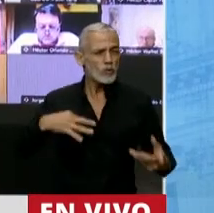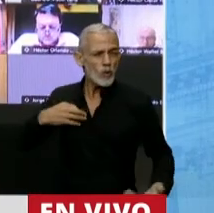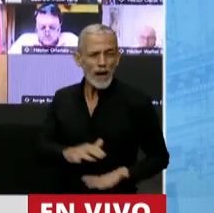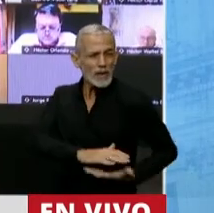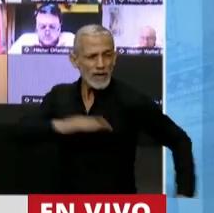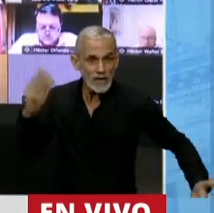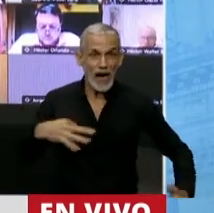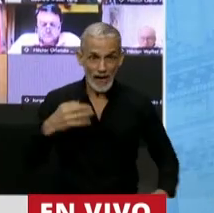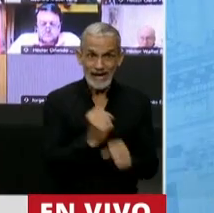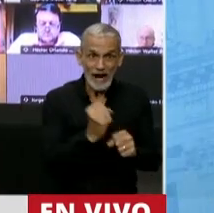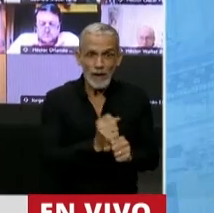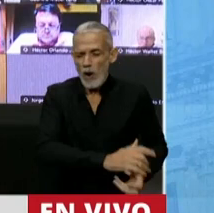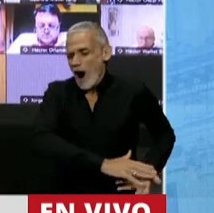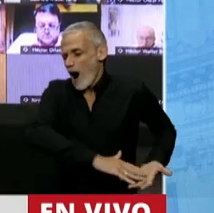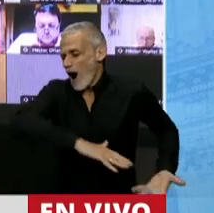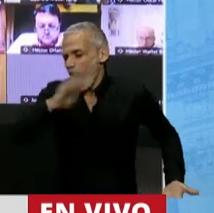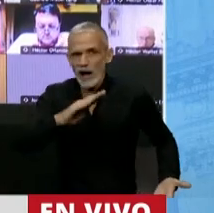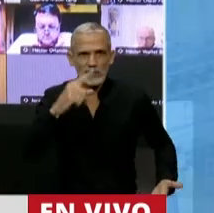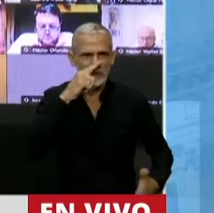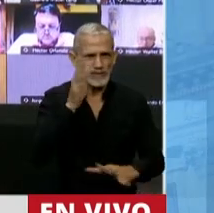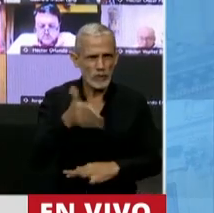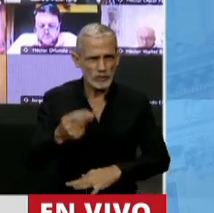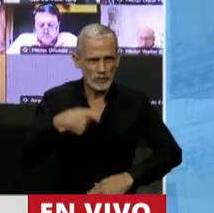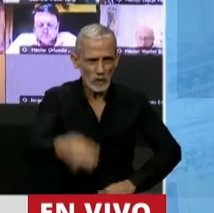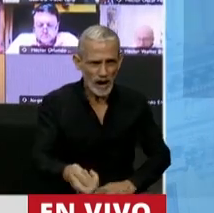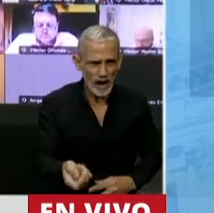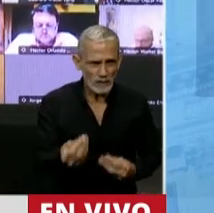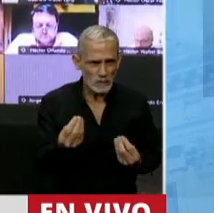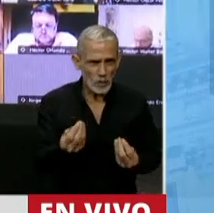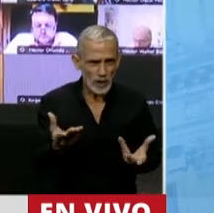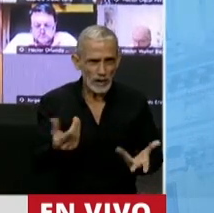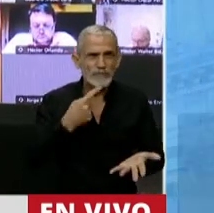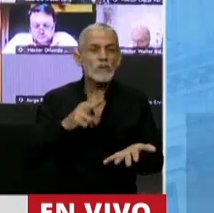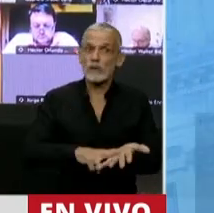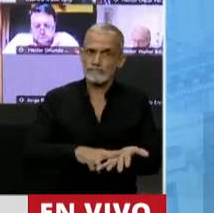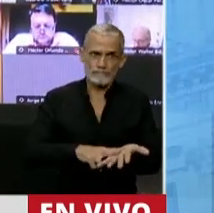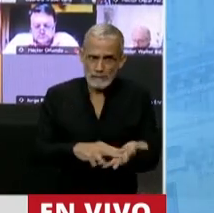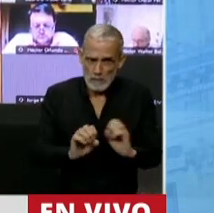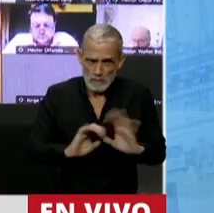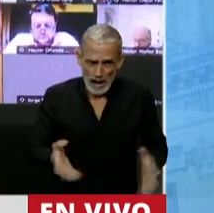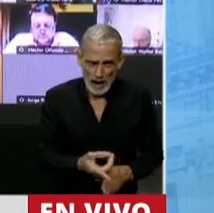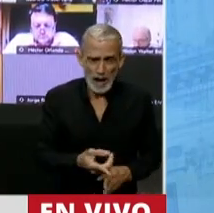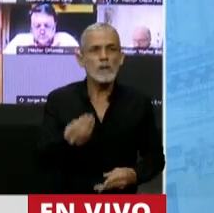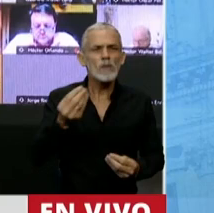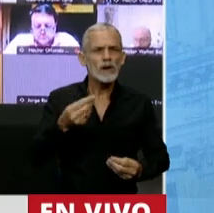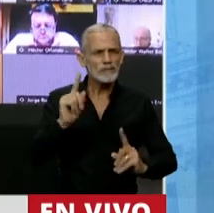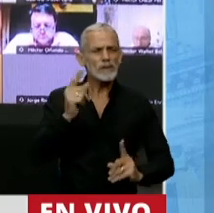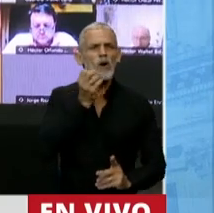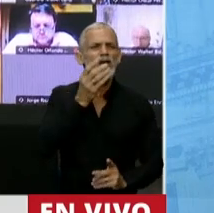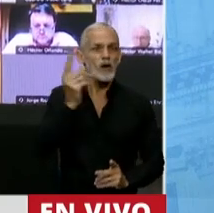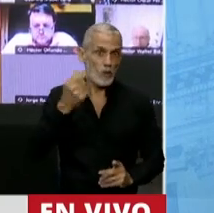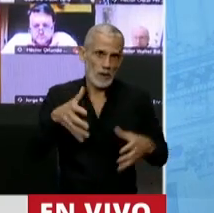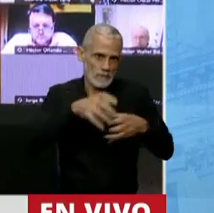de trabajo, si es que tiene los activos fuera del país. Es un pésimo impuesto porque, como declaró un miembro